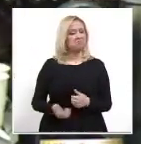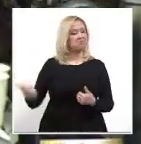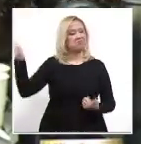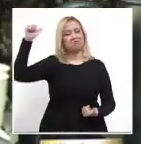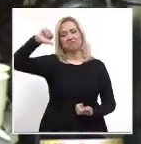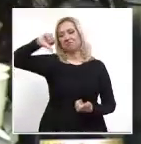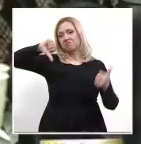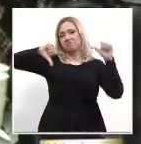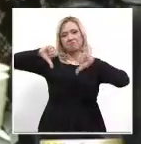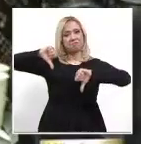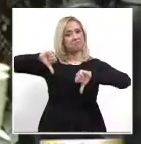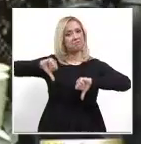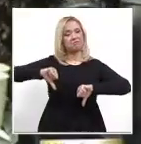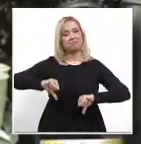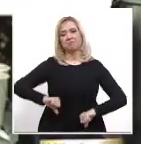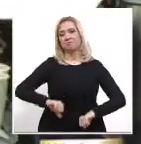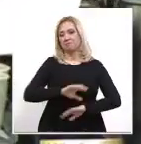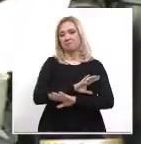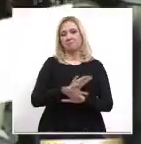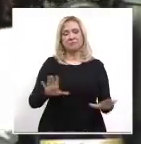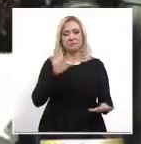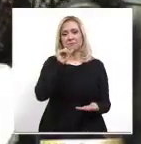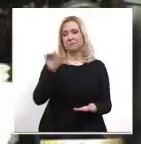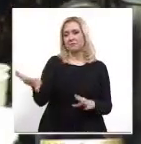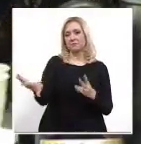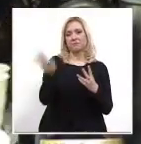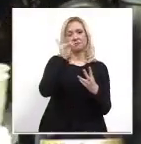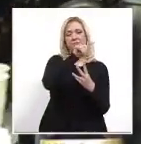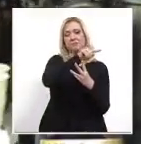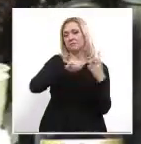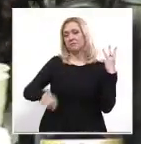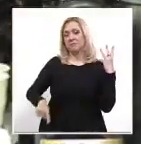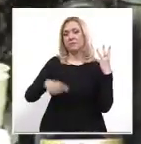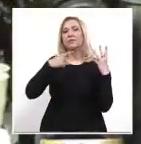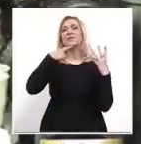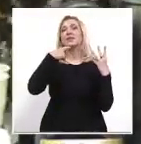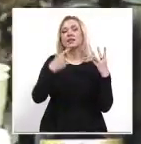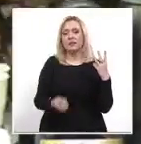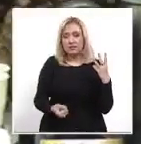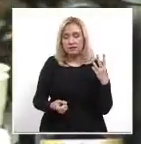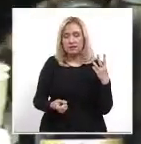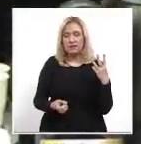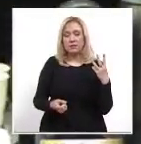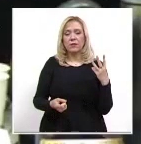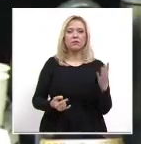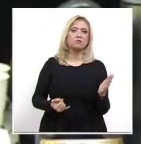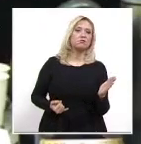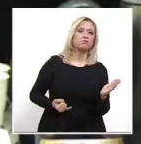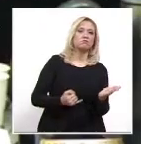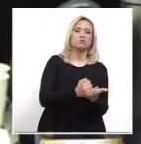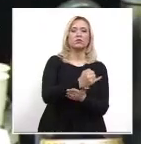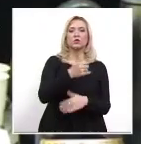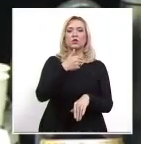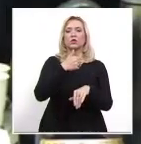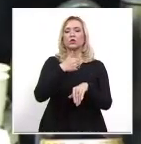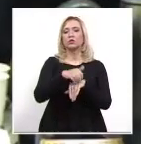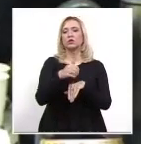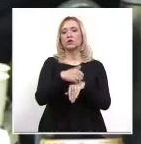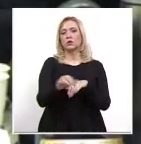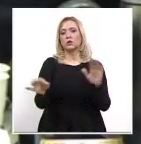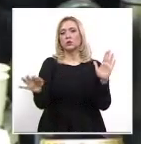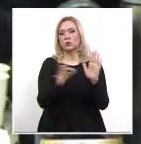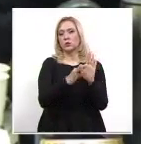las integrantes de la terna. Conforme lo establece el resolutivo 13º del